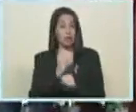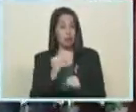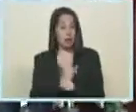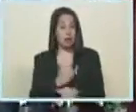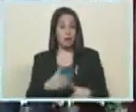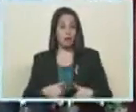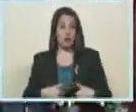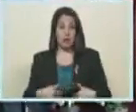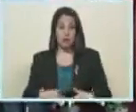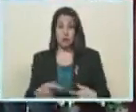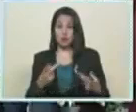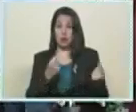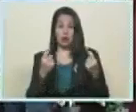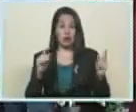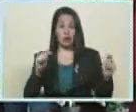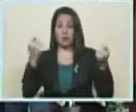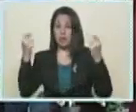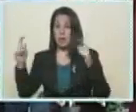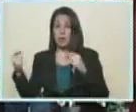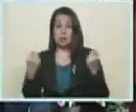por la economía nueva.